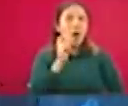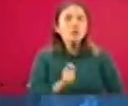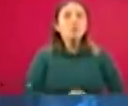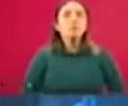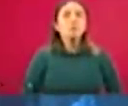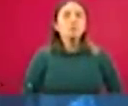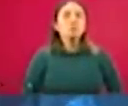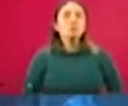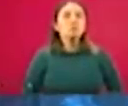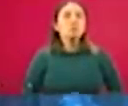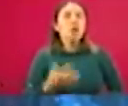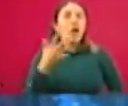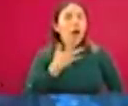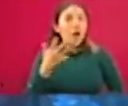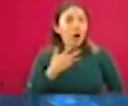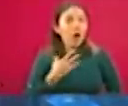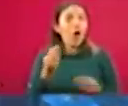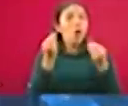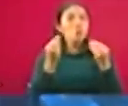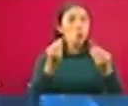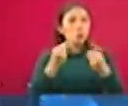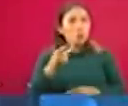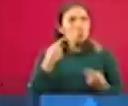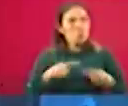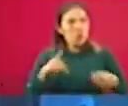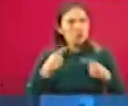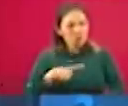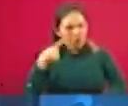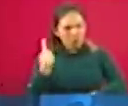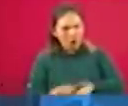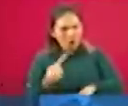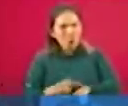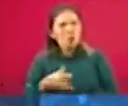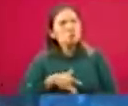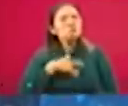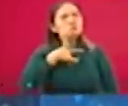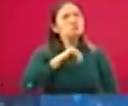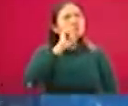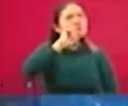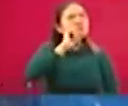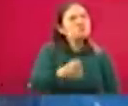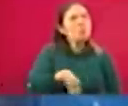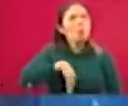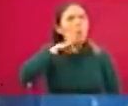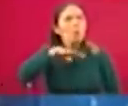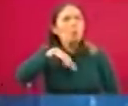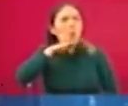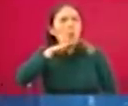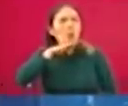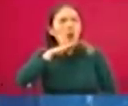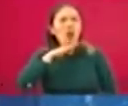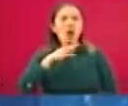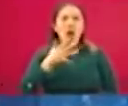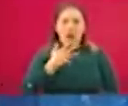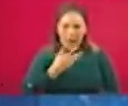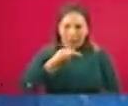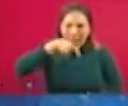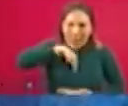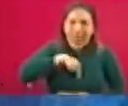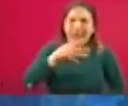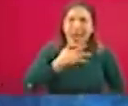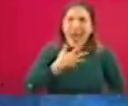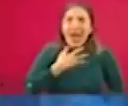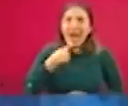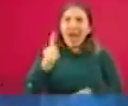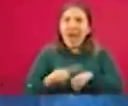estos 620,000 a 730,000. Sí. Posiblemente tenemos más. No es posible decir una cifra, no es que no sepas, es que no